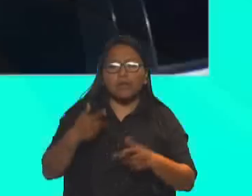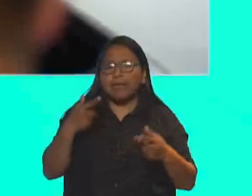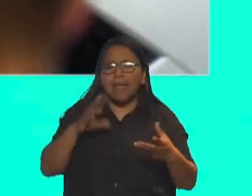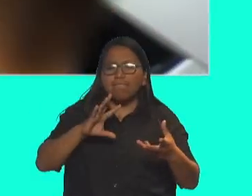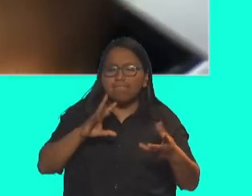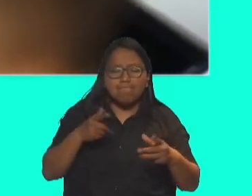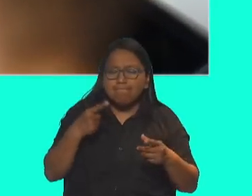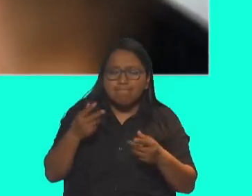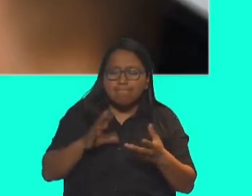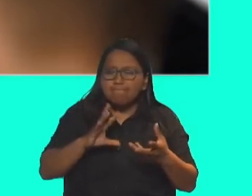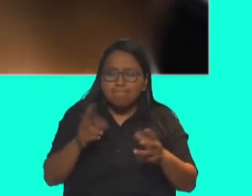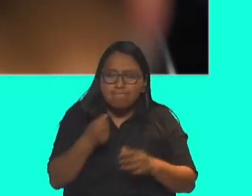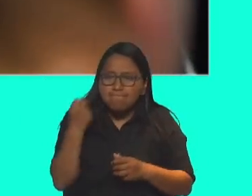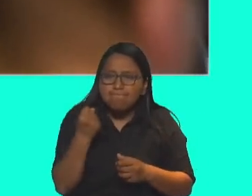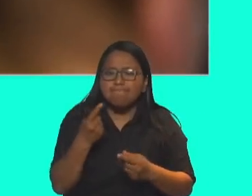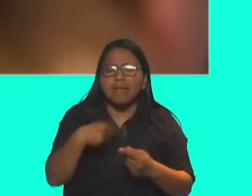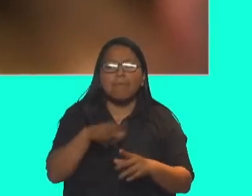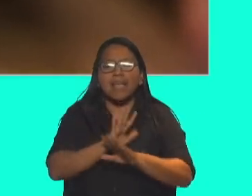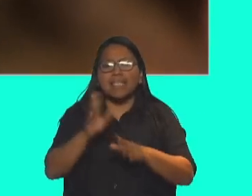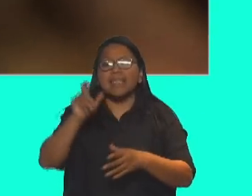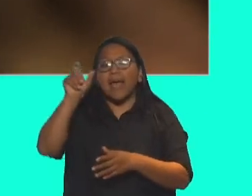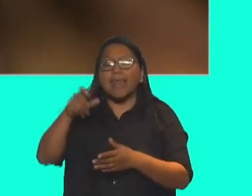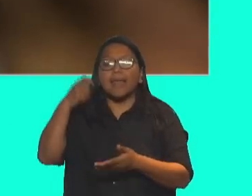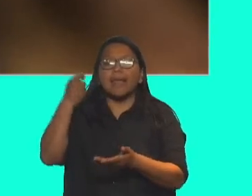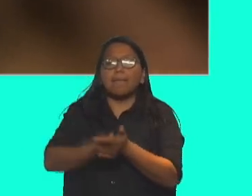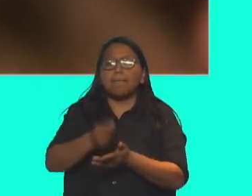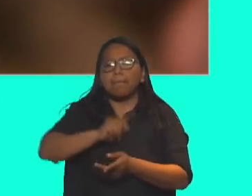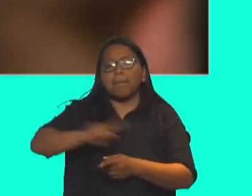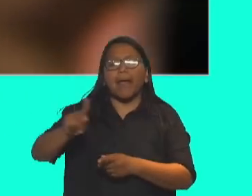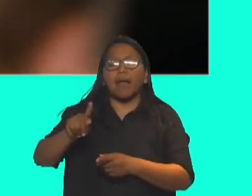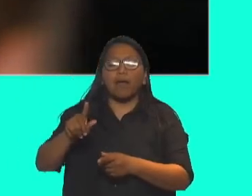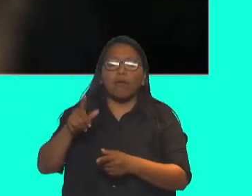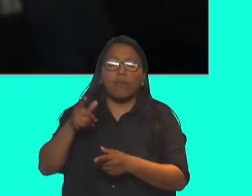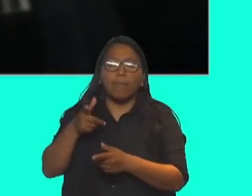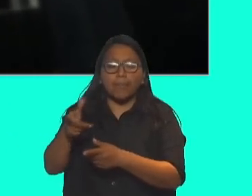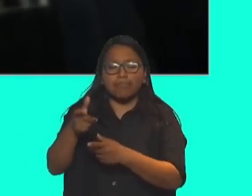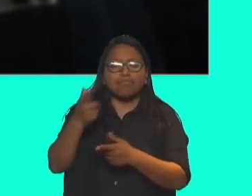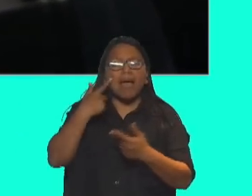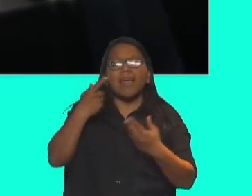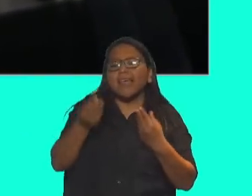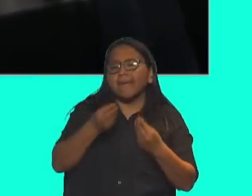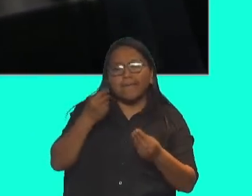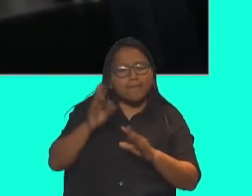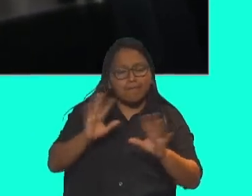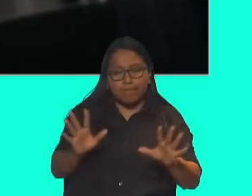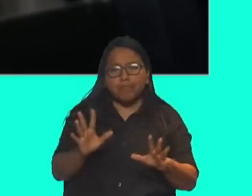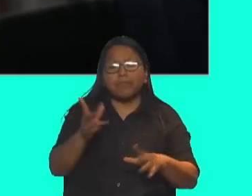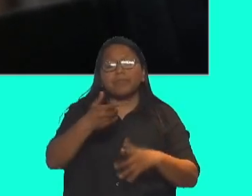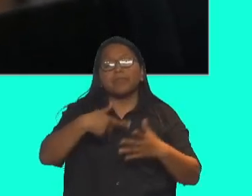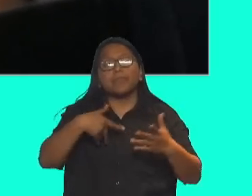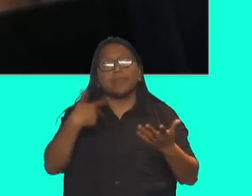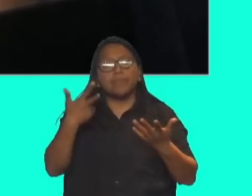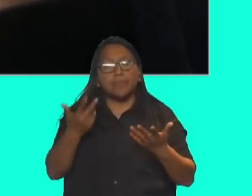este es uno más allá del sicario lo que hay que ver es cuáles son las salidas que están dos de alguna manera dándole